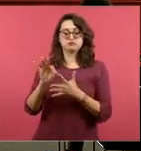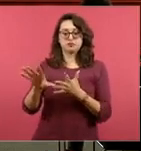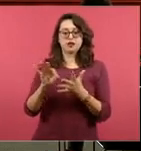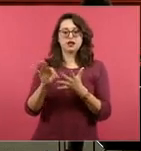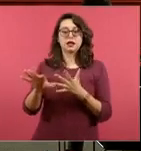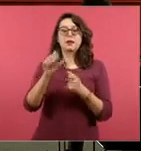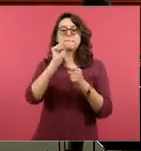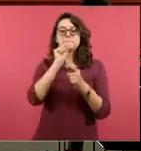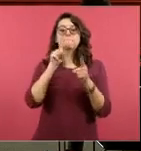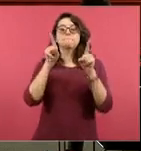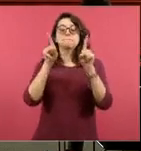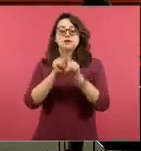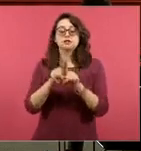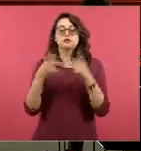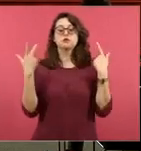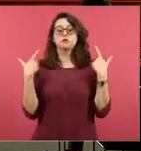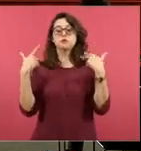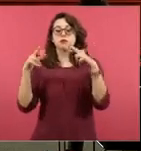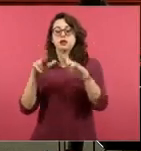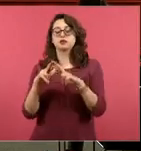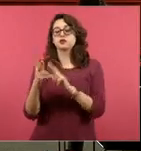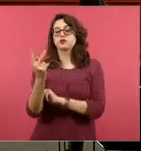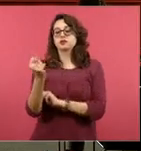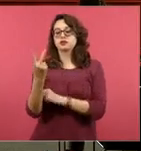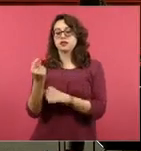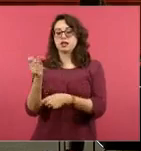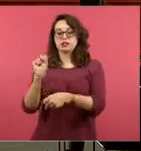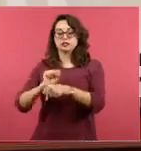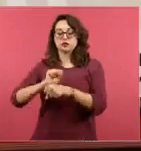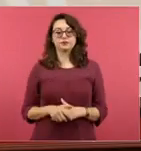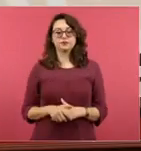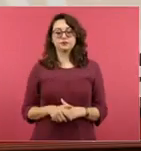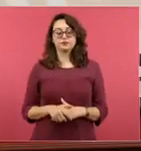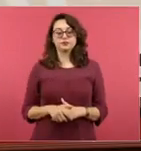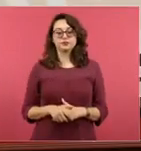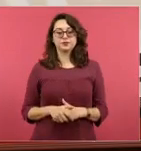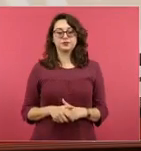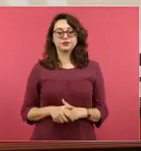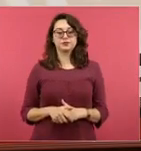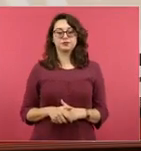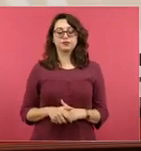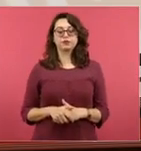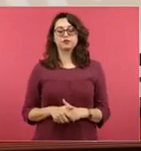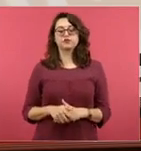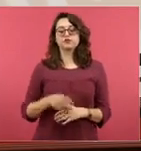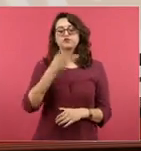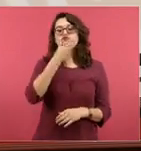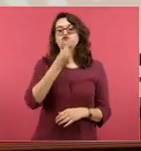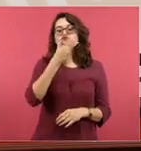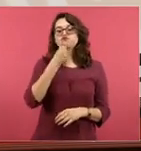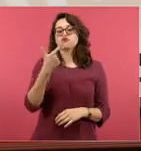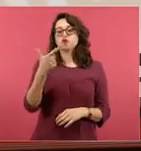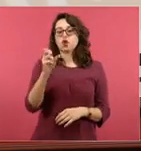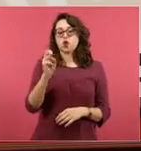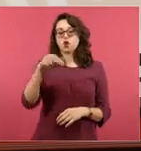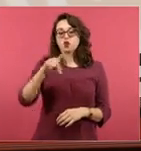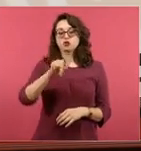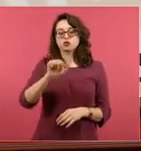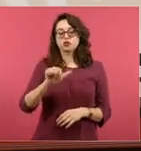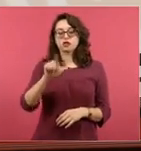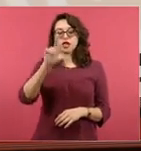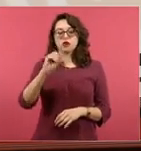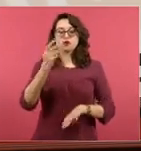maestro de telesecundarias desde el 2006. Y Gonzalo López Rueda, quien